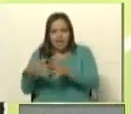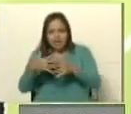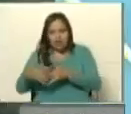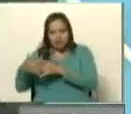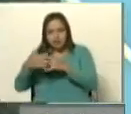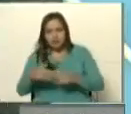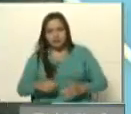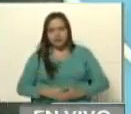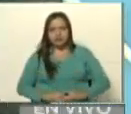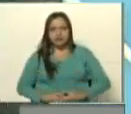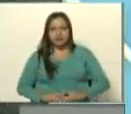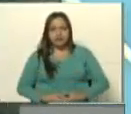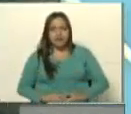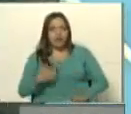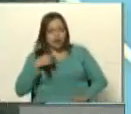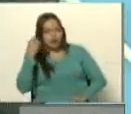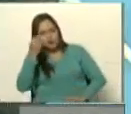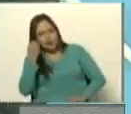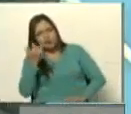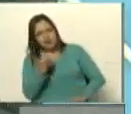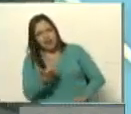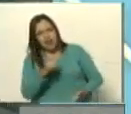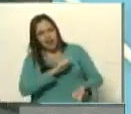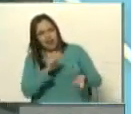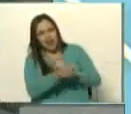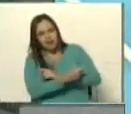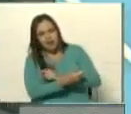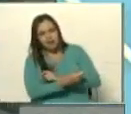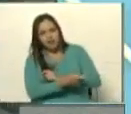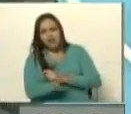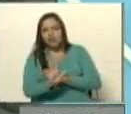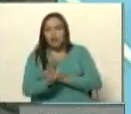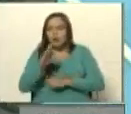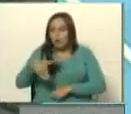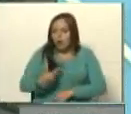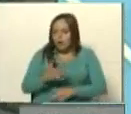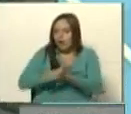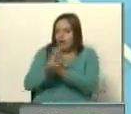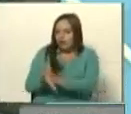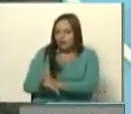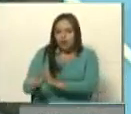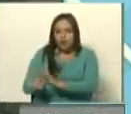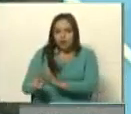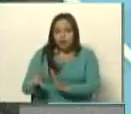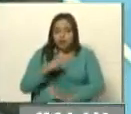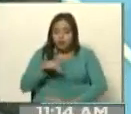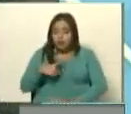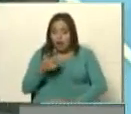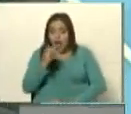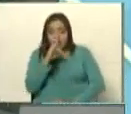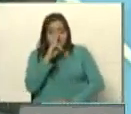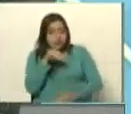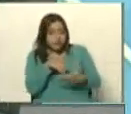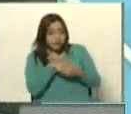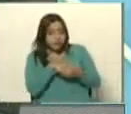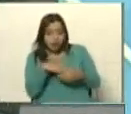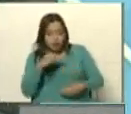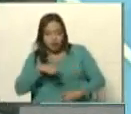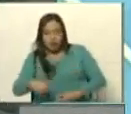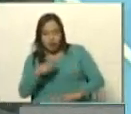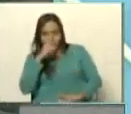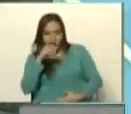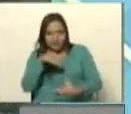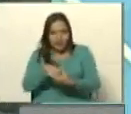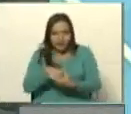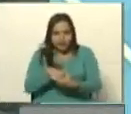que ya la pregunta ha cambiado. Ya no es cuestión de si podemos derrotar, es si nos vamos a quedar callados. No nos podemos quedar callados.